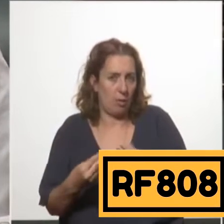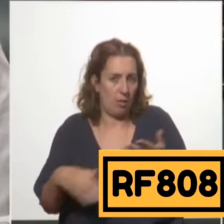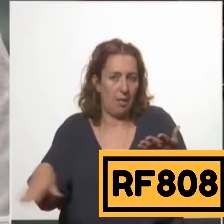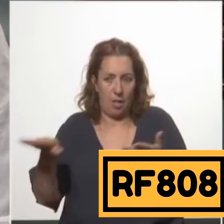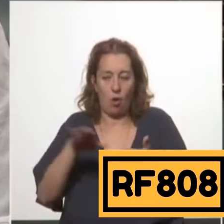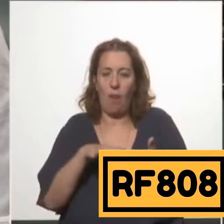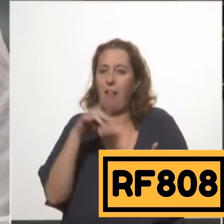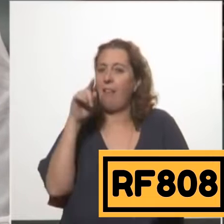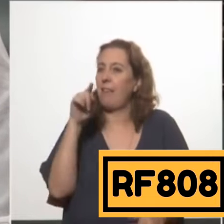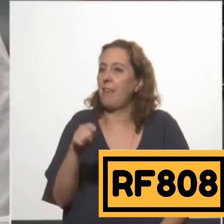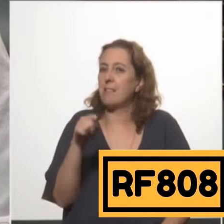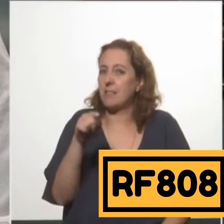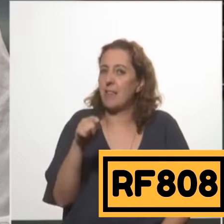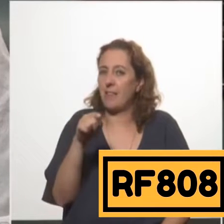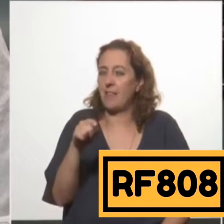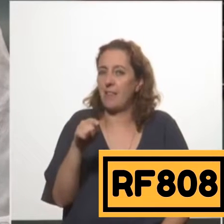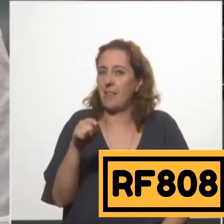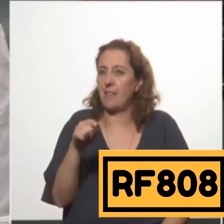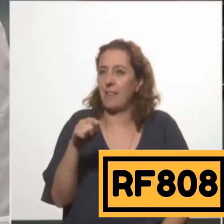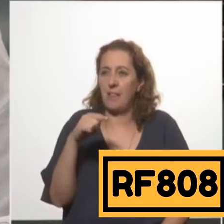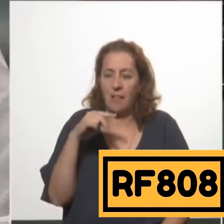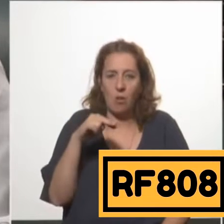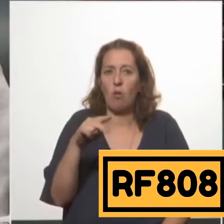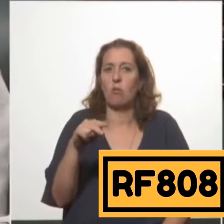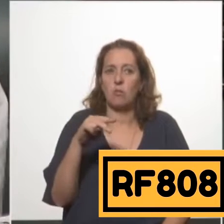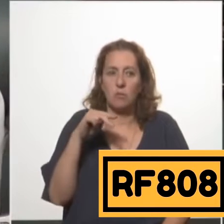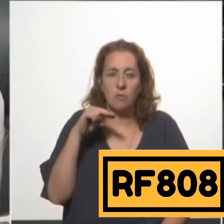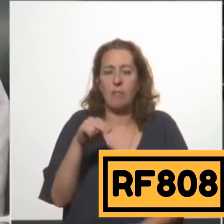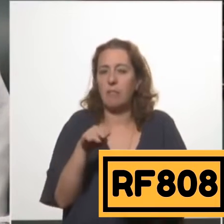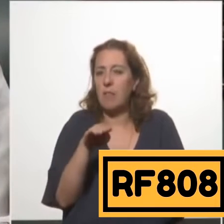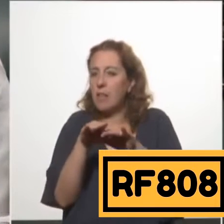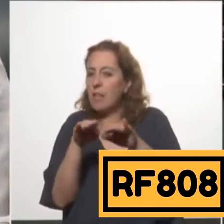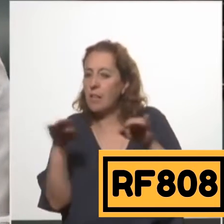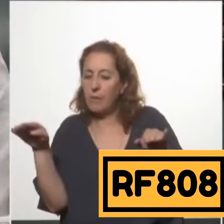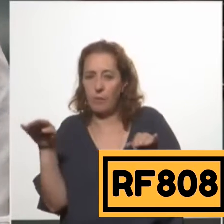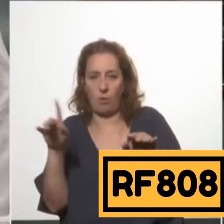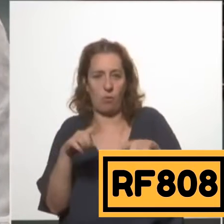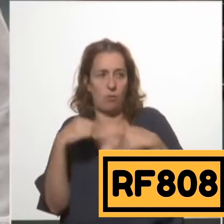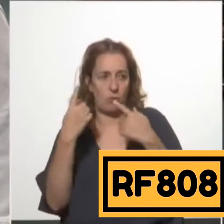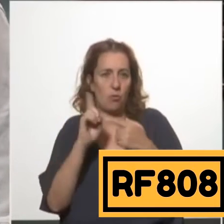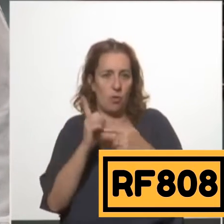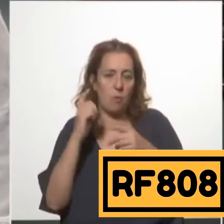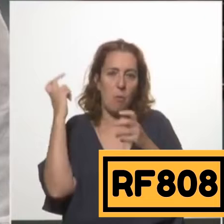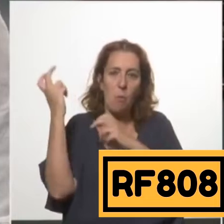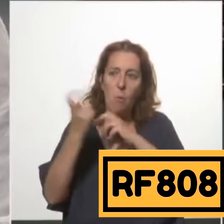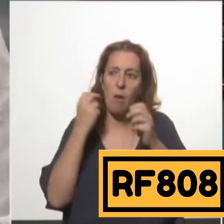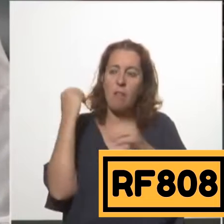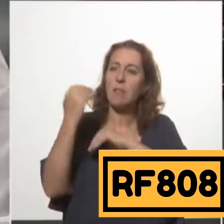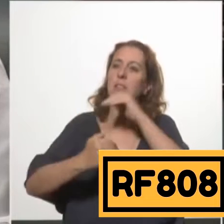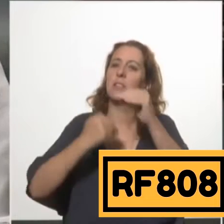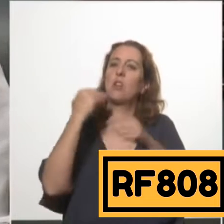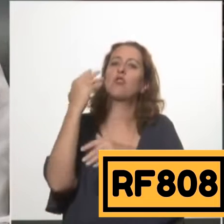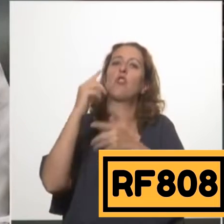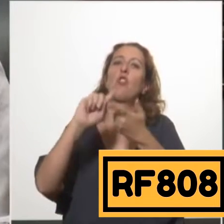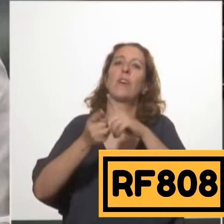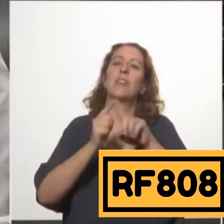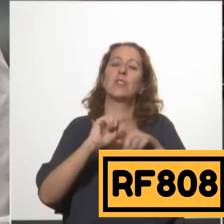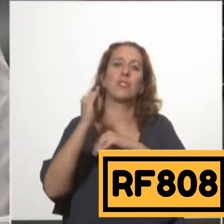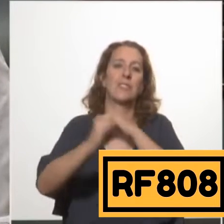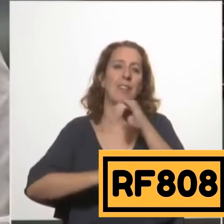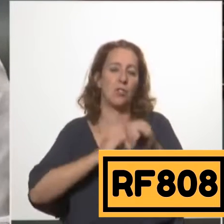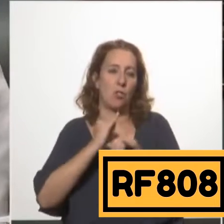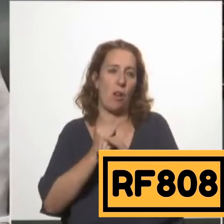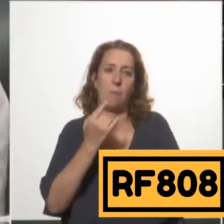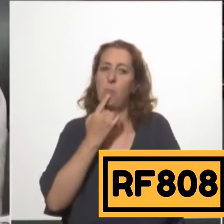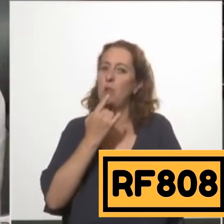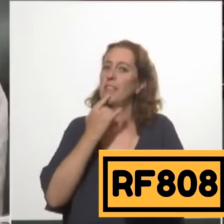ese es el constante equilibrio que tenemos que buscar en el desarrollo de las relaciones internacionales, de la